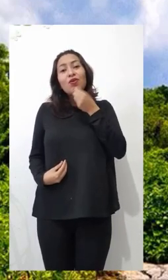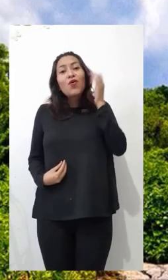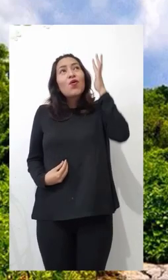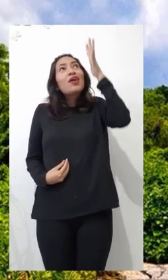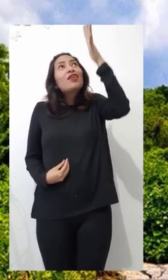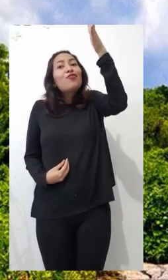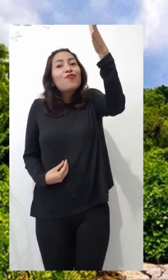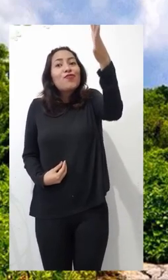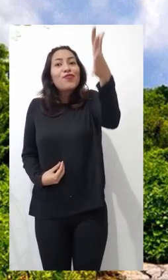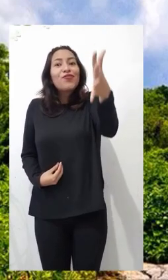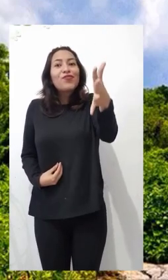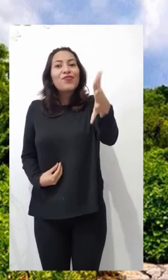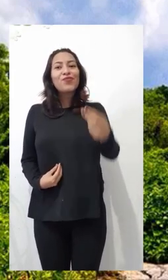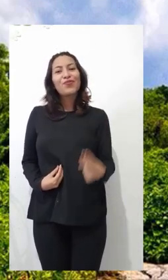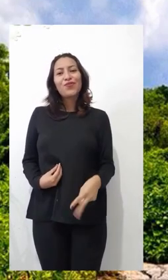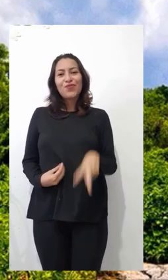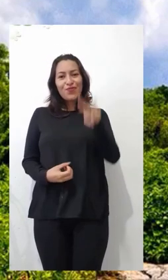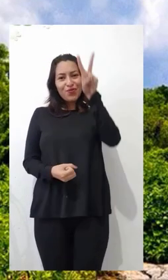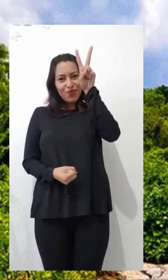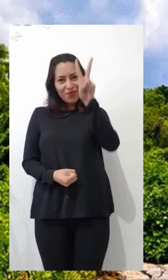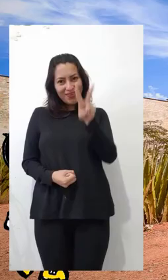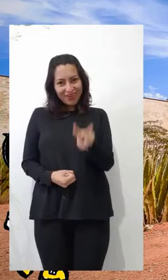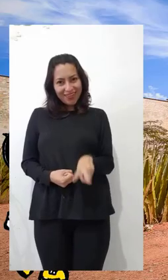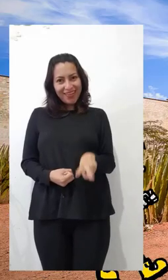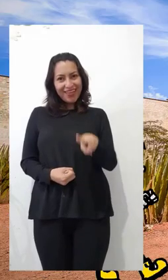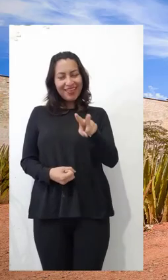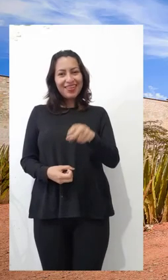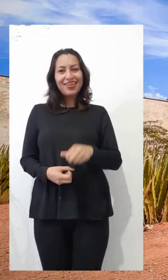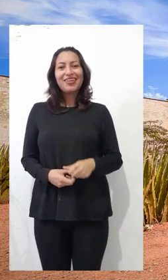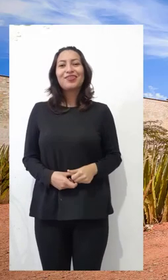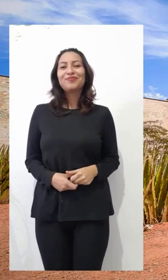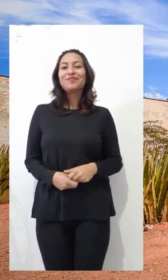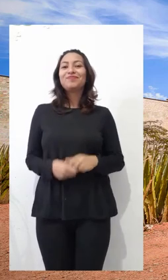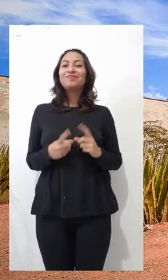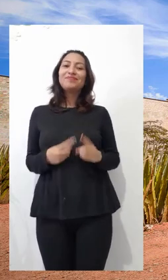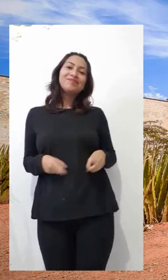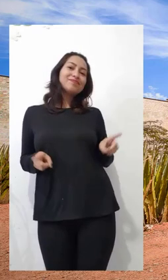que más tarde tendré que seguir.